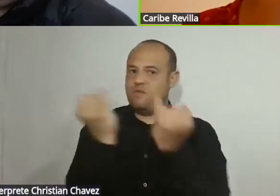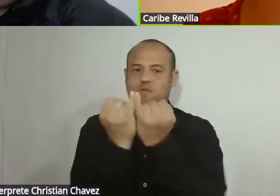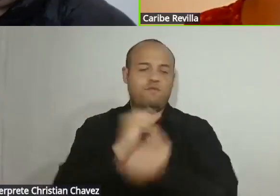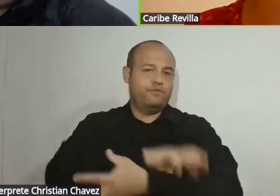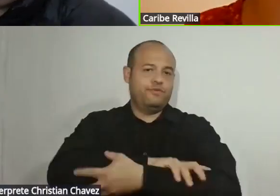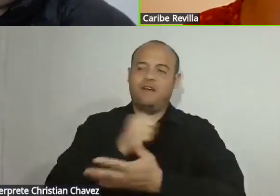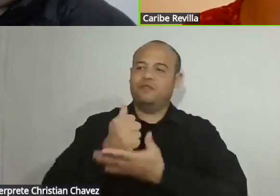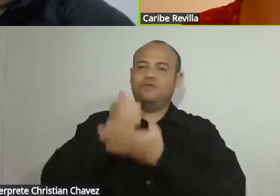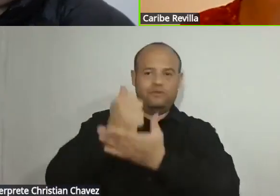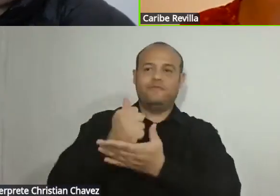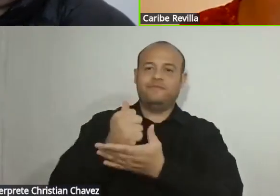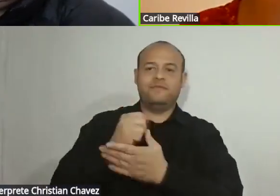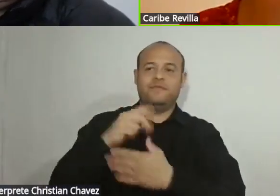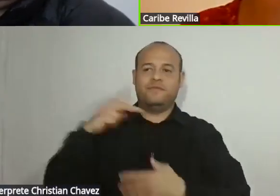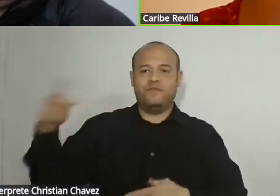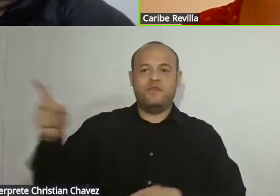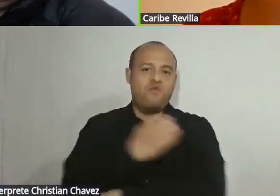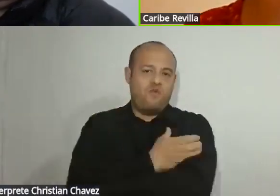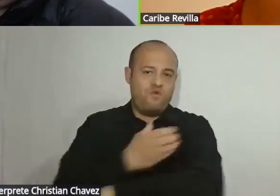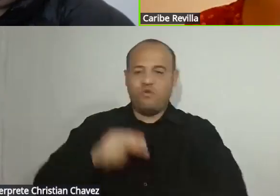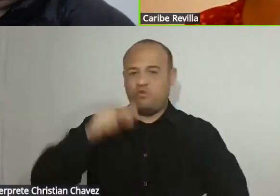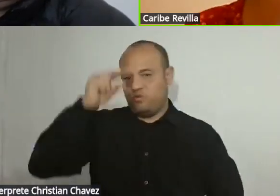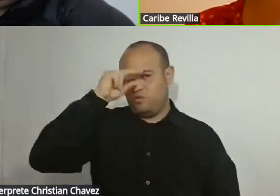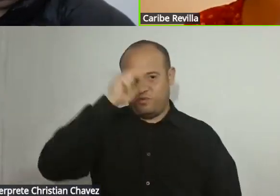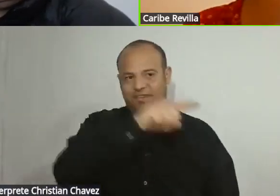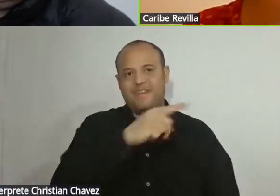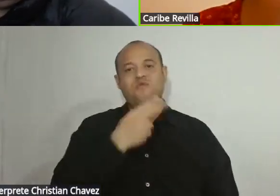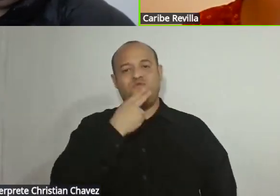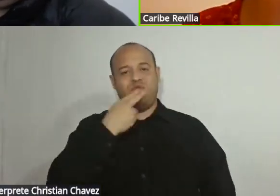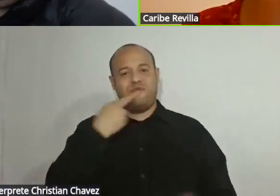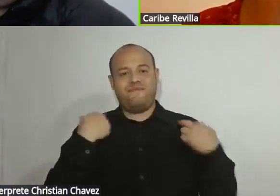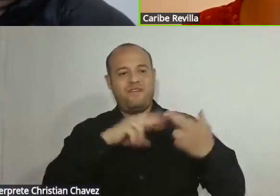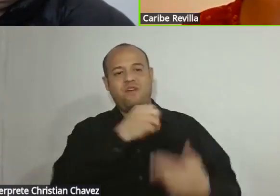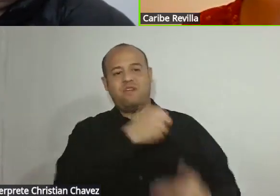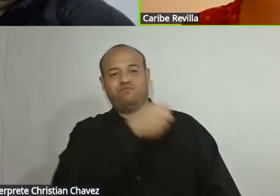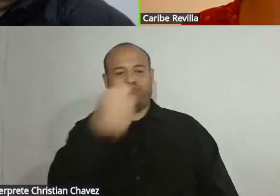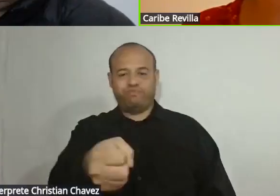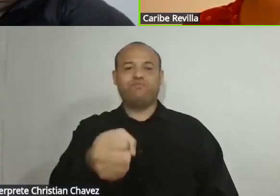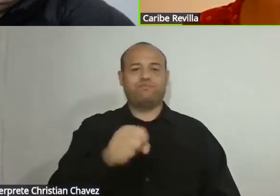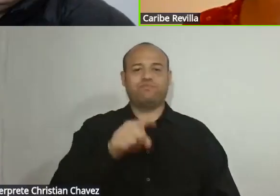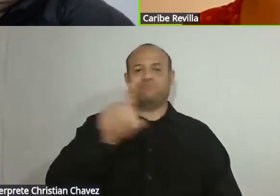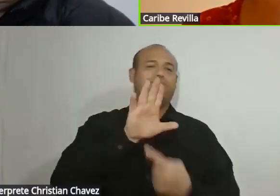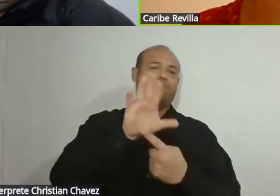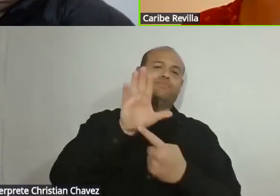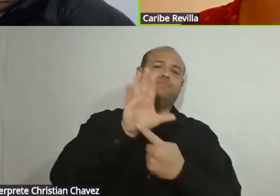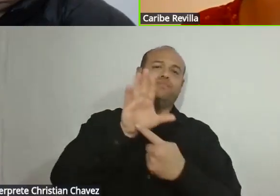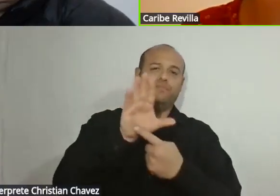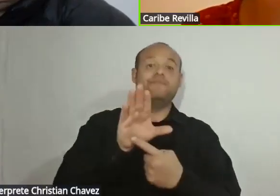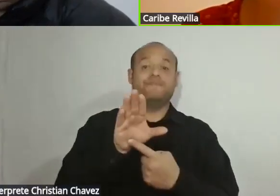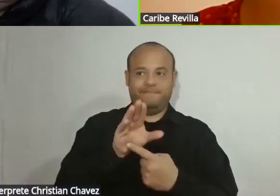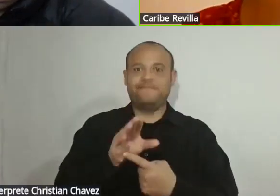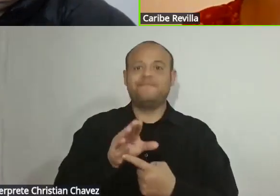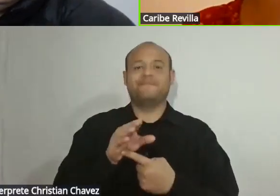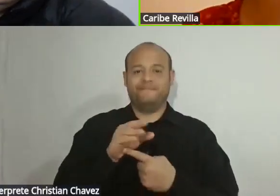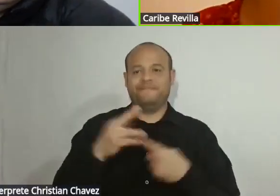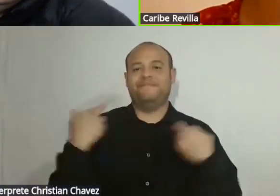compartirnos los conocimientos del maestro a través de esta invitación a su docente